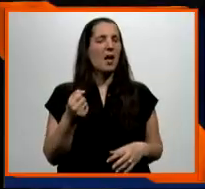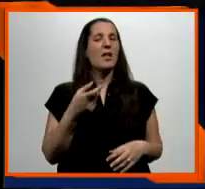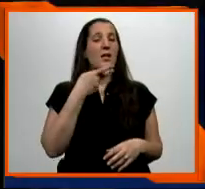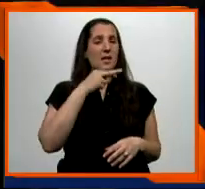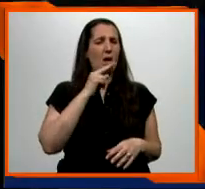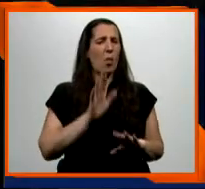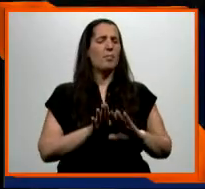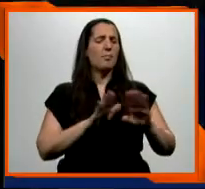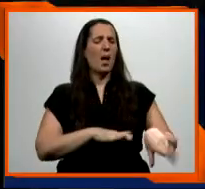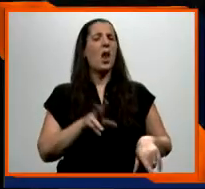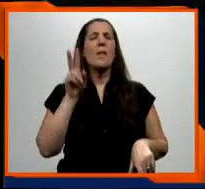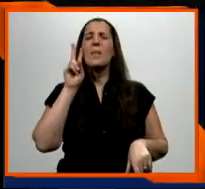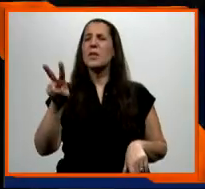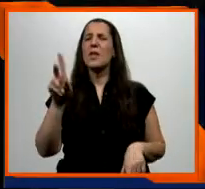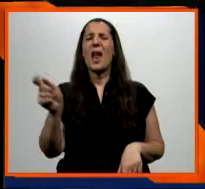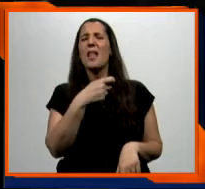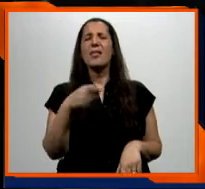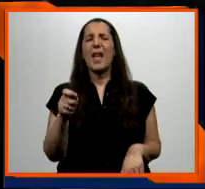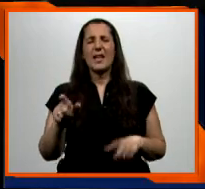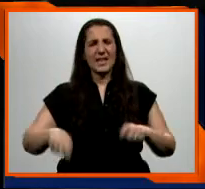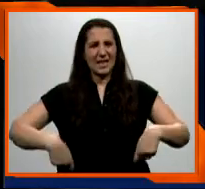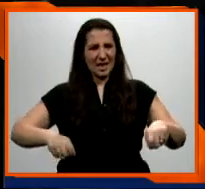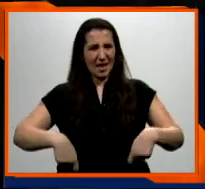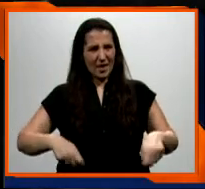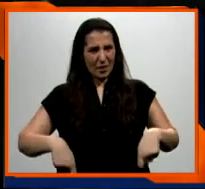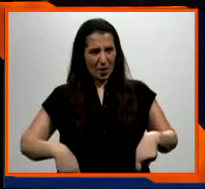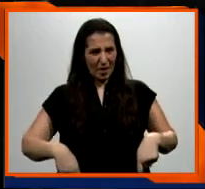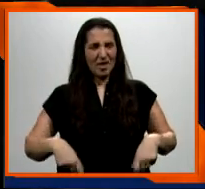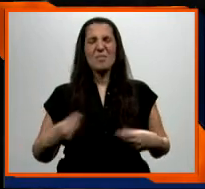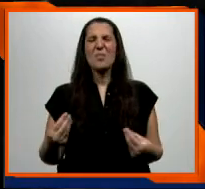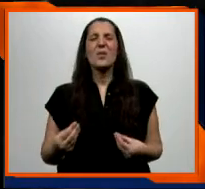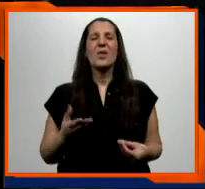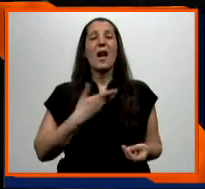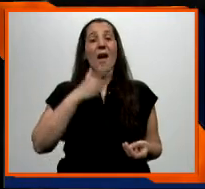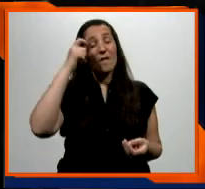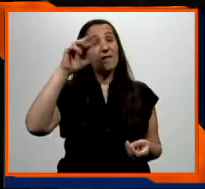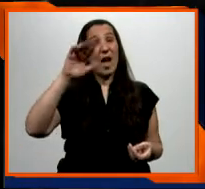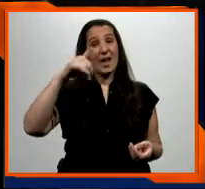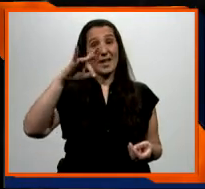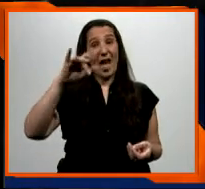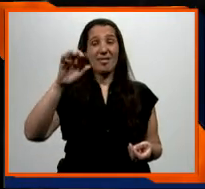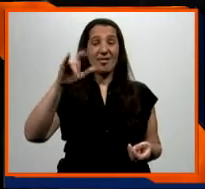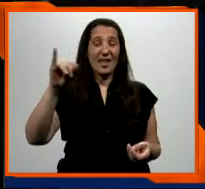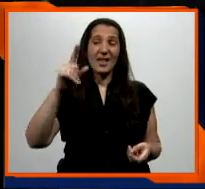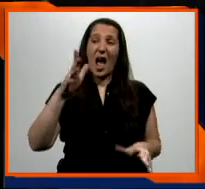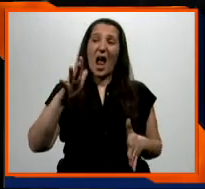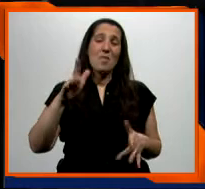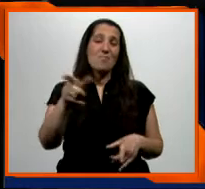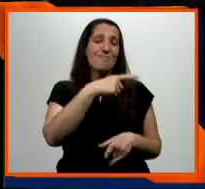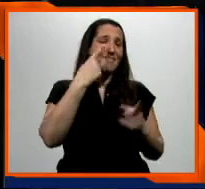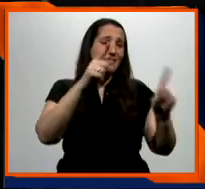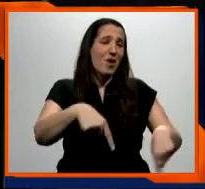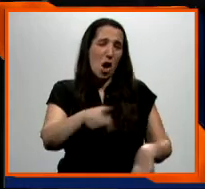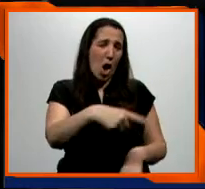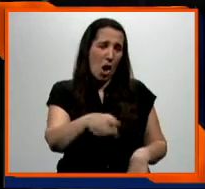Vamos a meternos en el tenis adaptado, porque Gustavo Fernández tal vez no tiene tanto renombre comparado con el resto, sí, sin lugar a dudas,